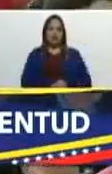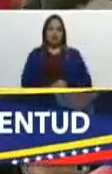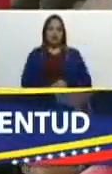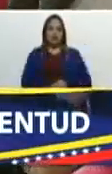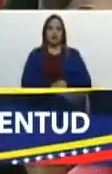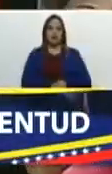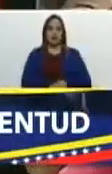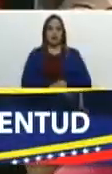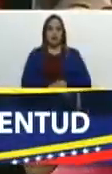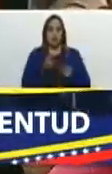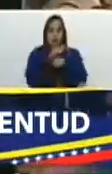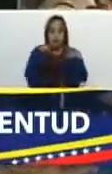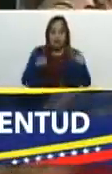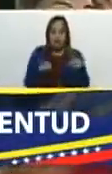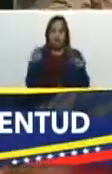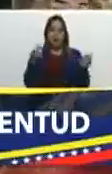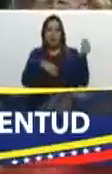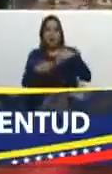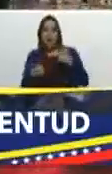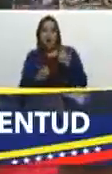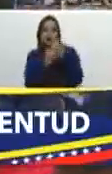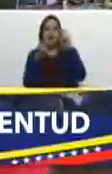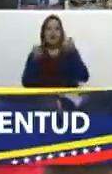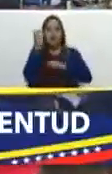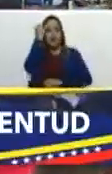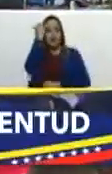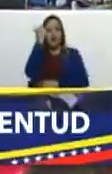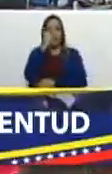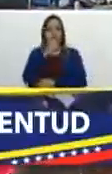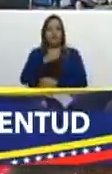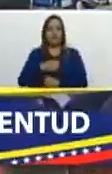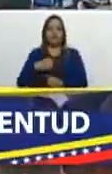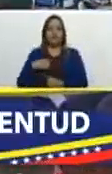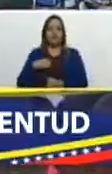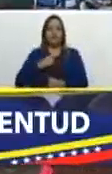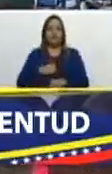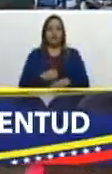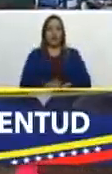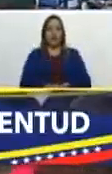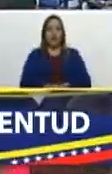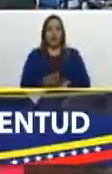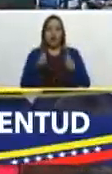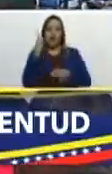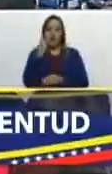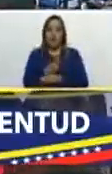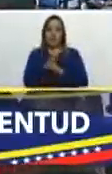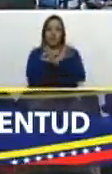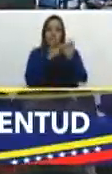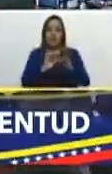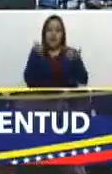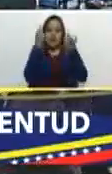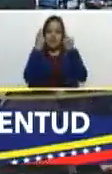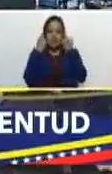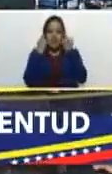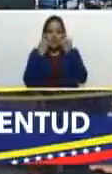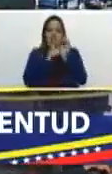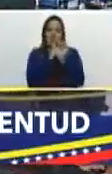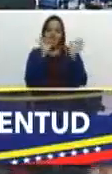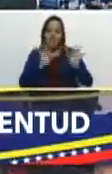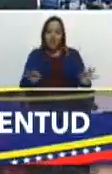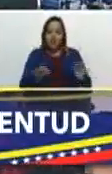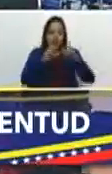para que ustedes aporten sus nuevas ideas de cómo deben ser los métodos de enseñanza, los métodos